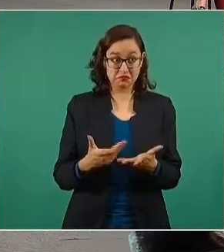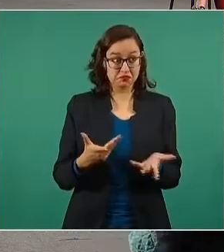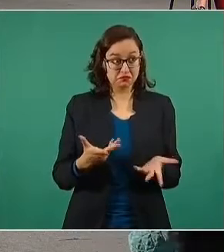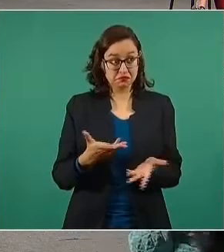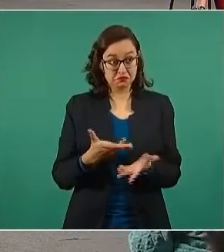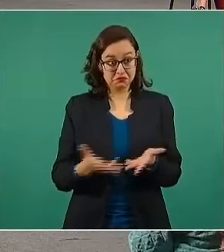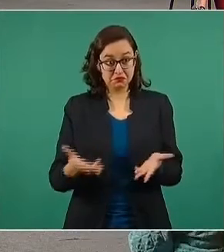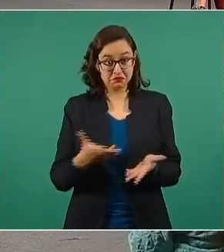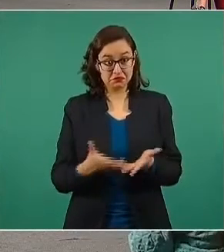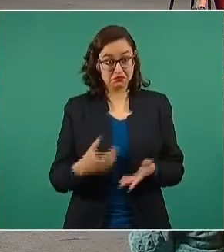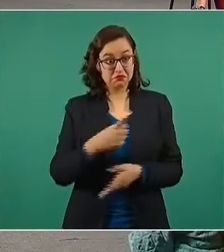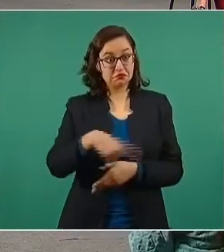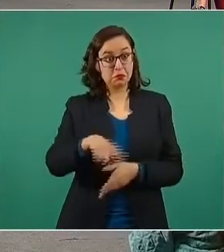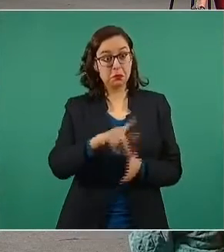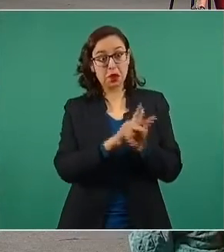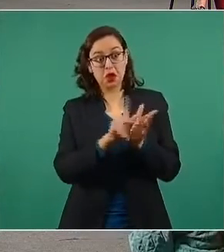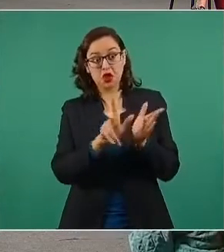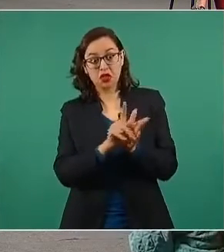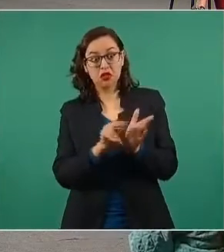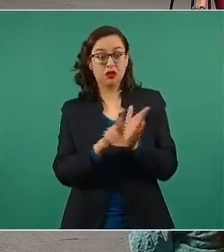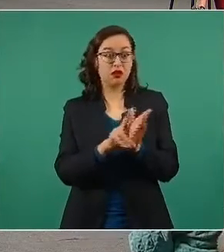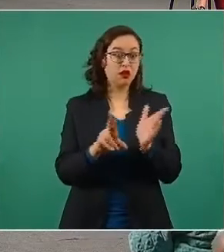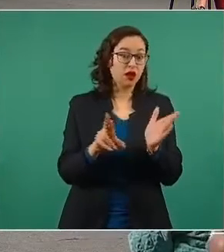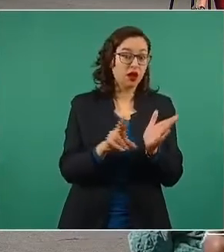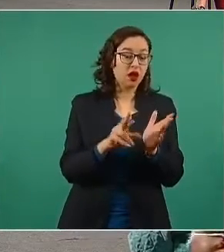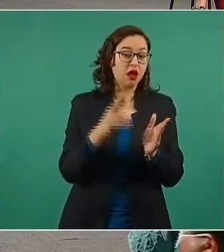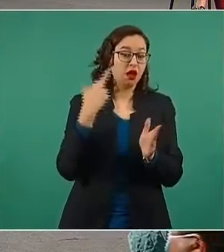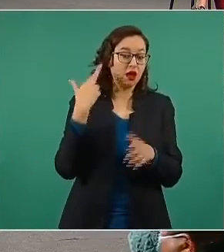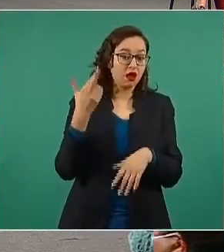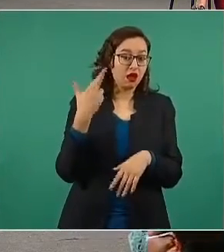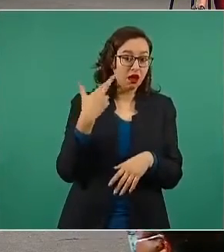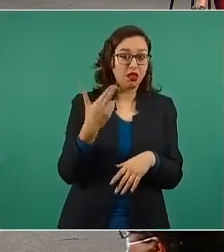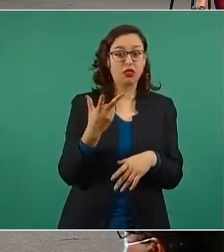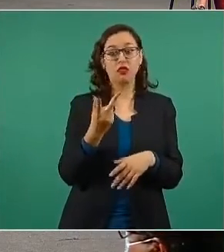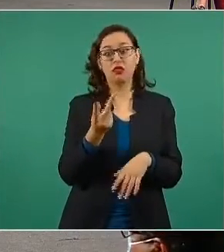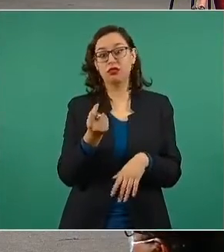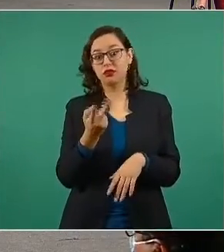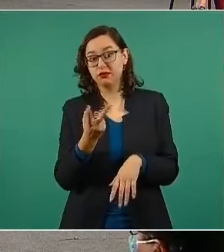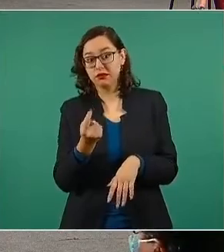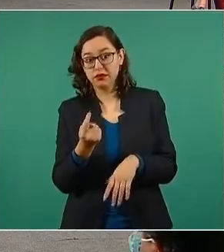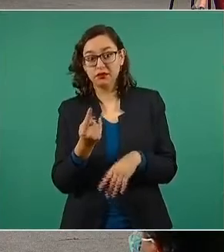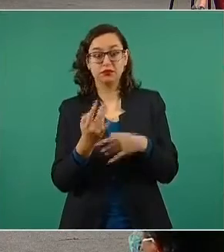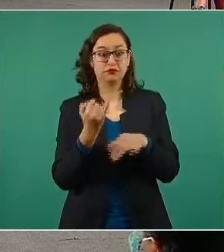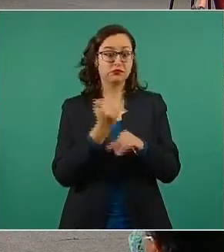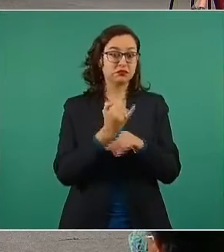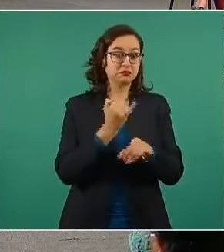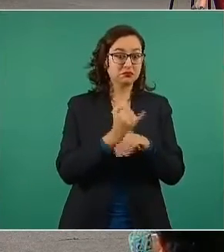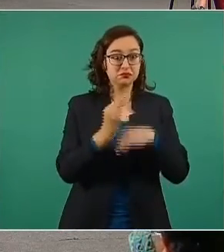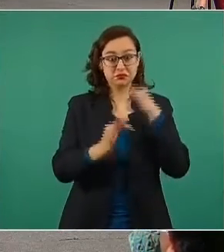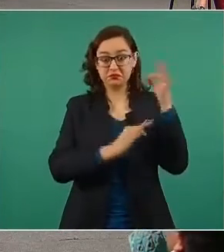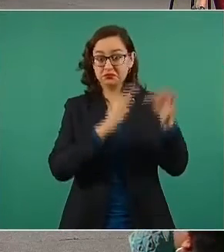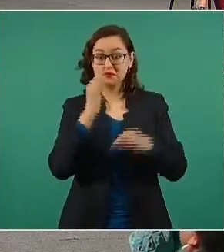la mayoría de los medios de información, con honrosas excepciones.